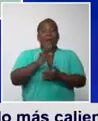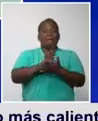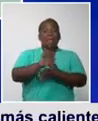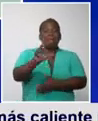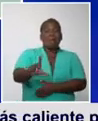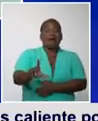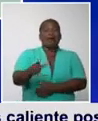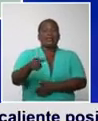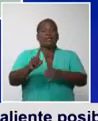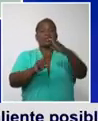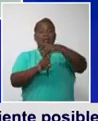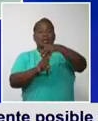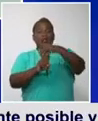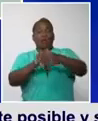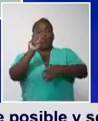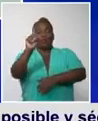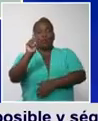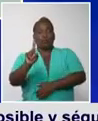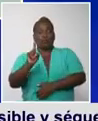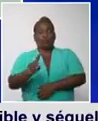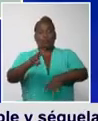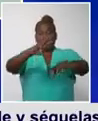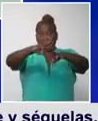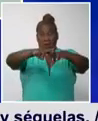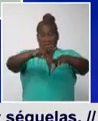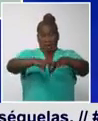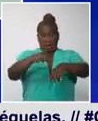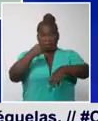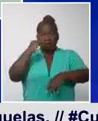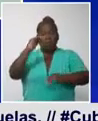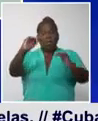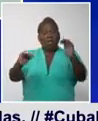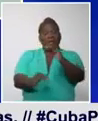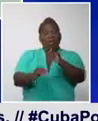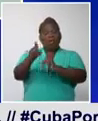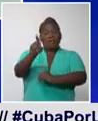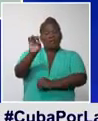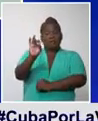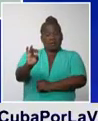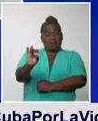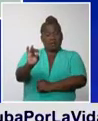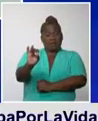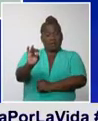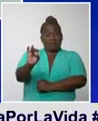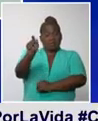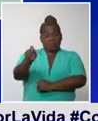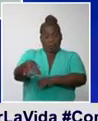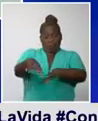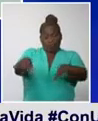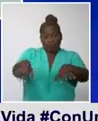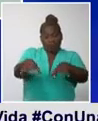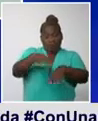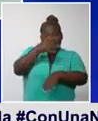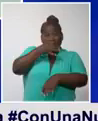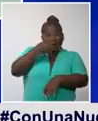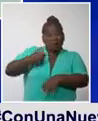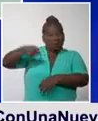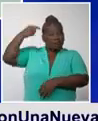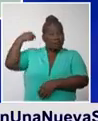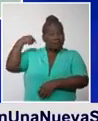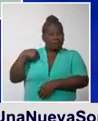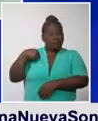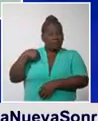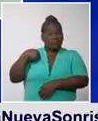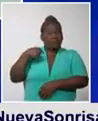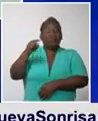cada uno. La Habana, aunque disminuyen 17 los casos de autóctonos diagnosticados el día anterior, de todas formas